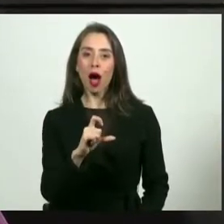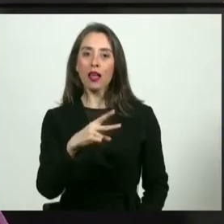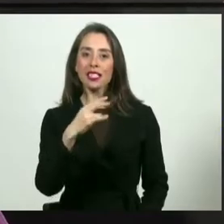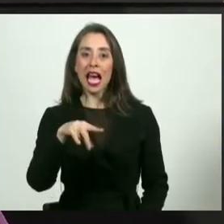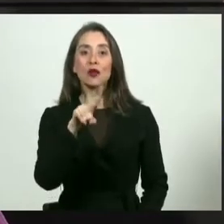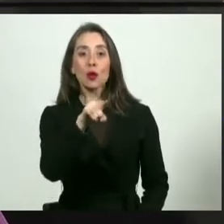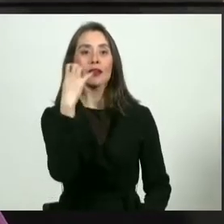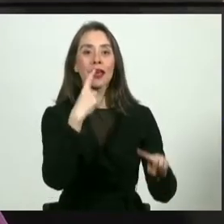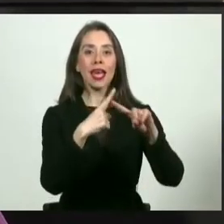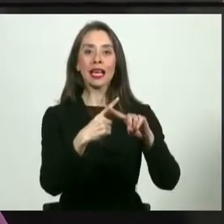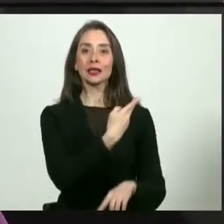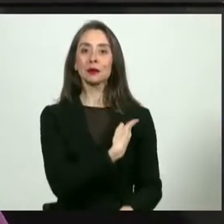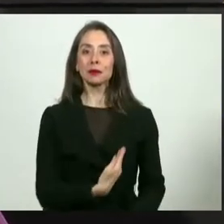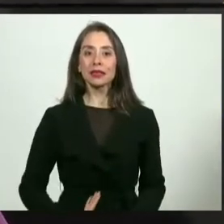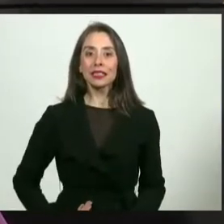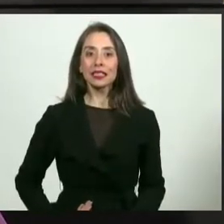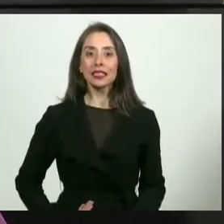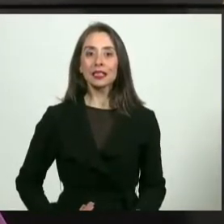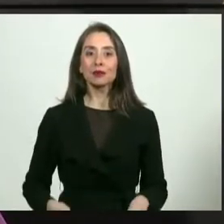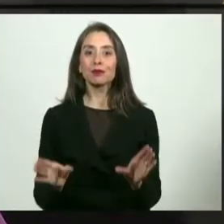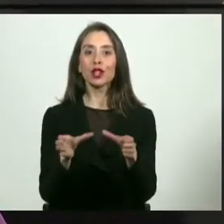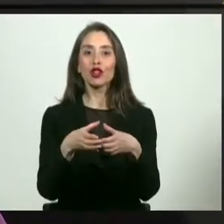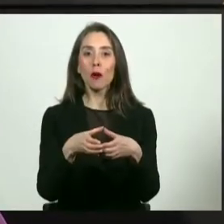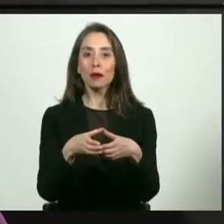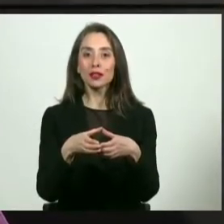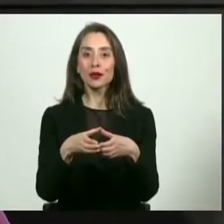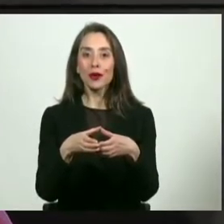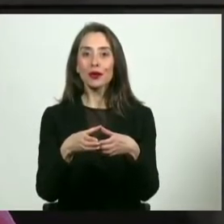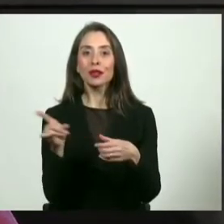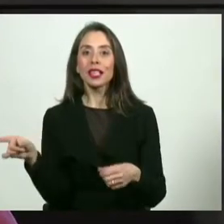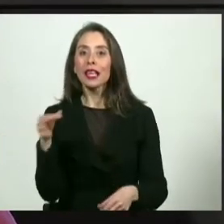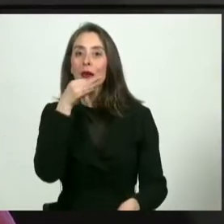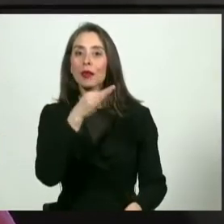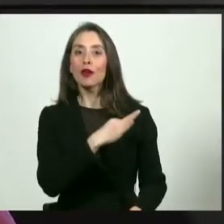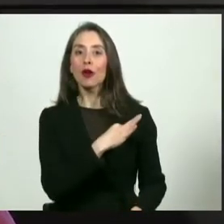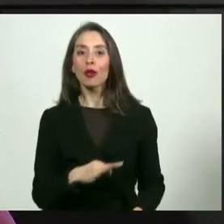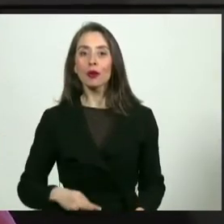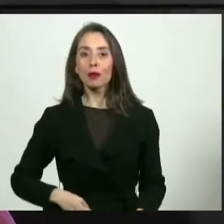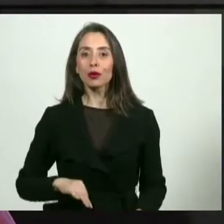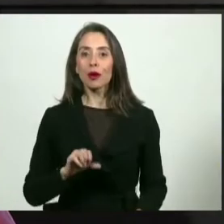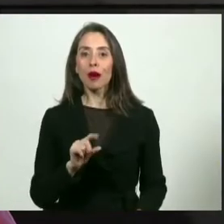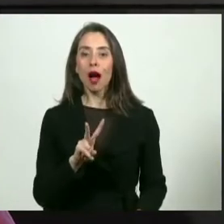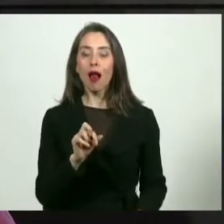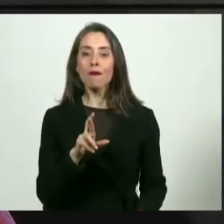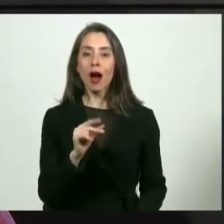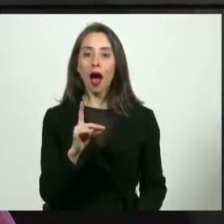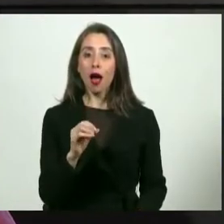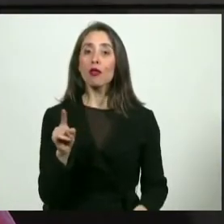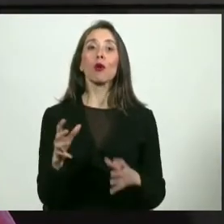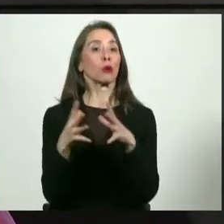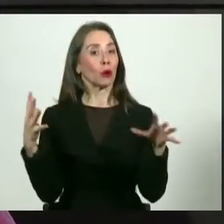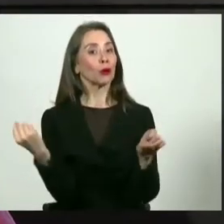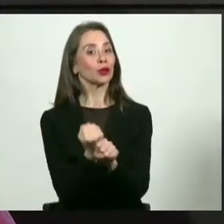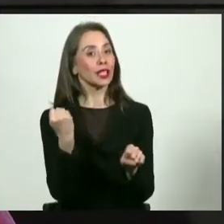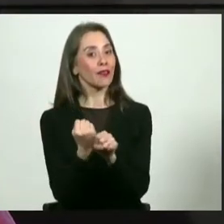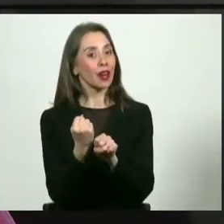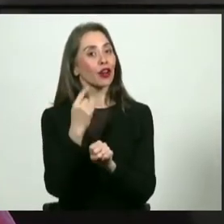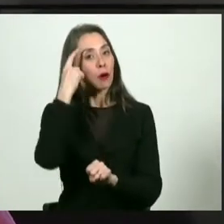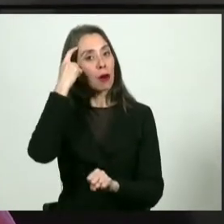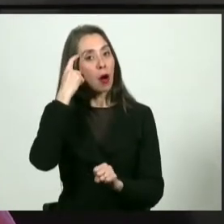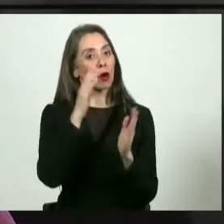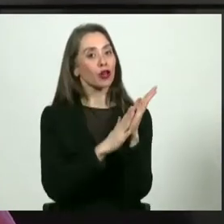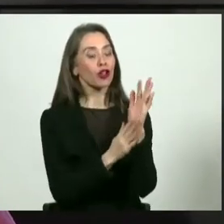fue presidente de la comisión a la cual hacía alusión el diputado Alvarado y ahí hubo bastante trabajo. De acuerdo a un